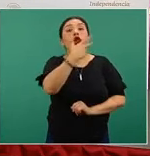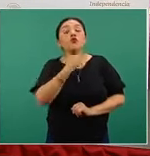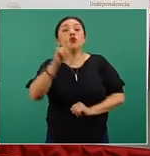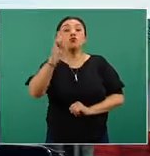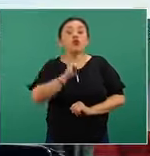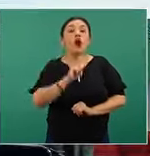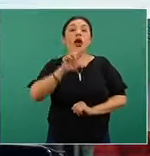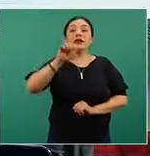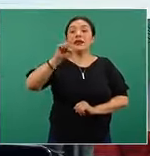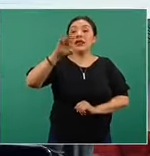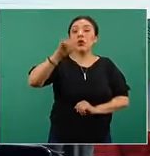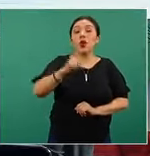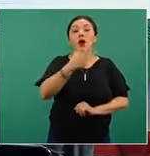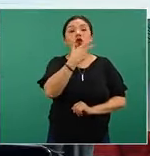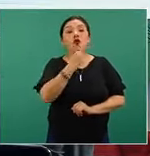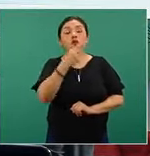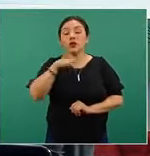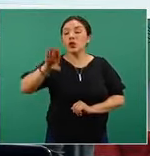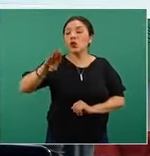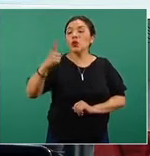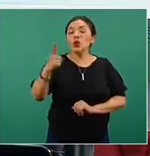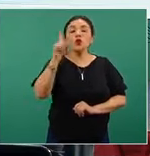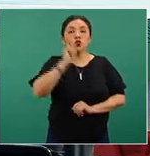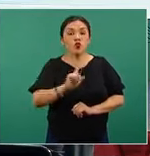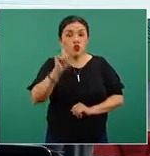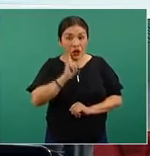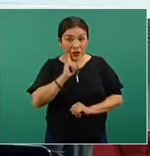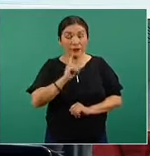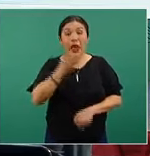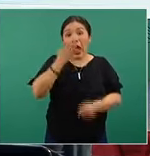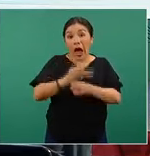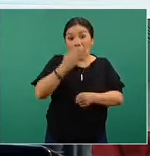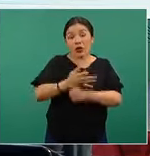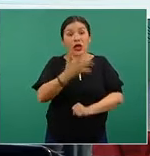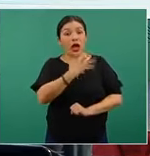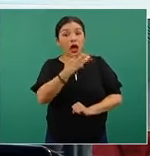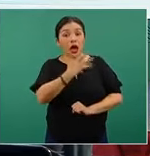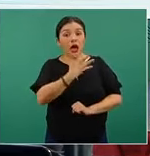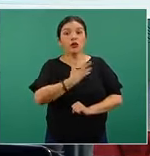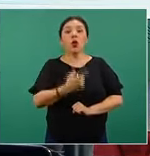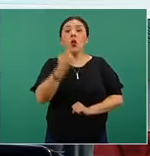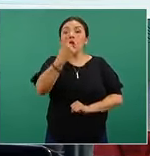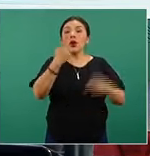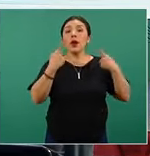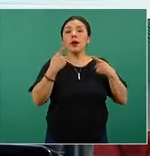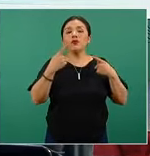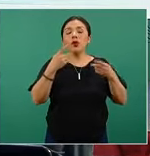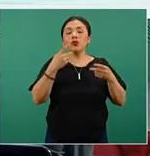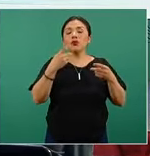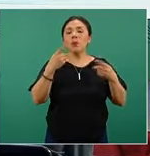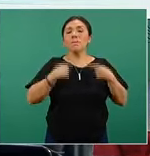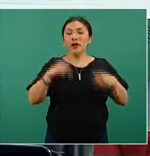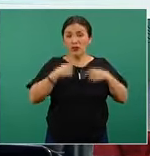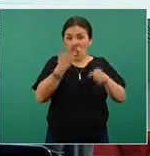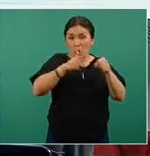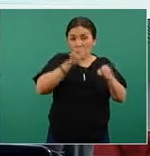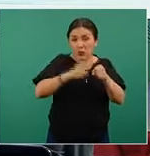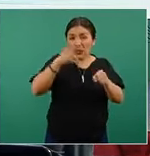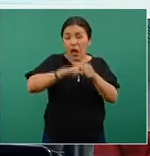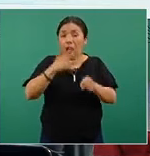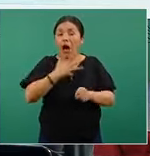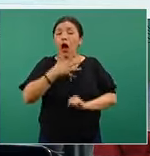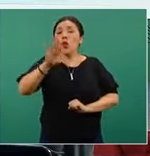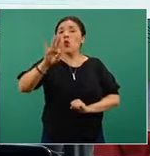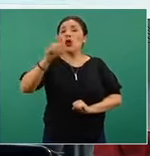hombres 91 mujeres y actualmente tenemos aún hospitalizadas a 46 personas por